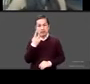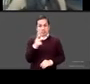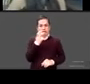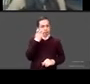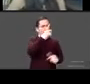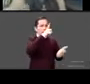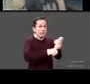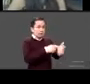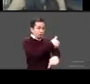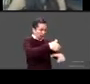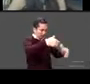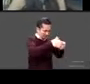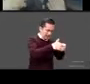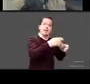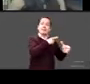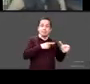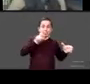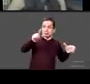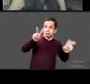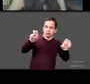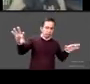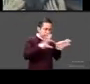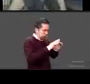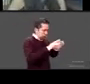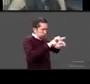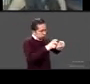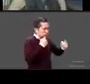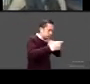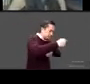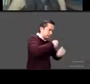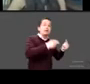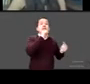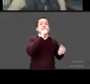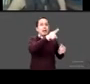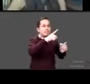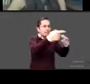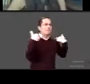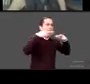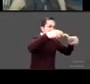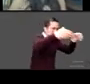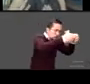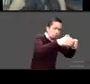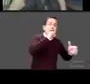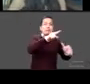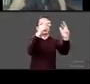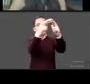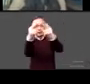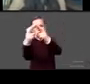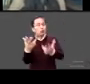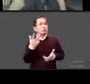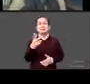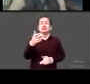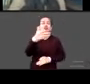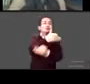interior de las iglesias, del magisterio, de las comunidades, en todos los lugares donde haya niñas, niños, adolescentes, es fundamental que